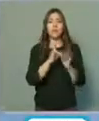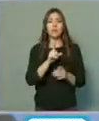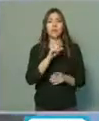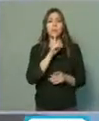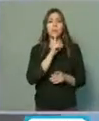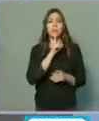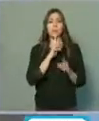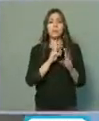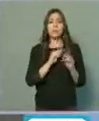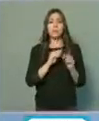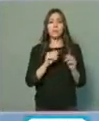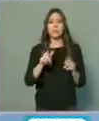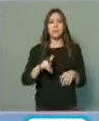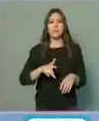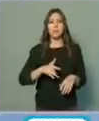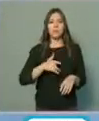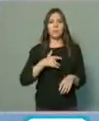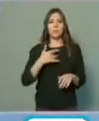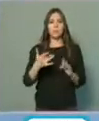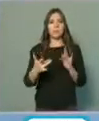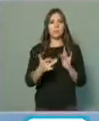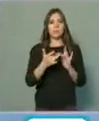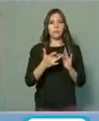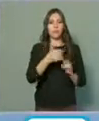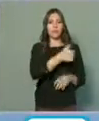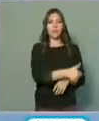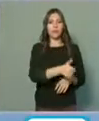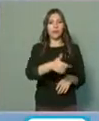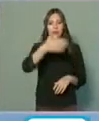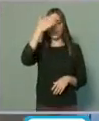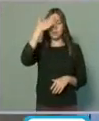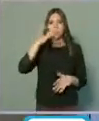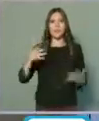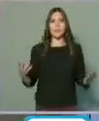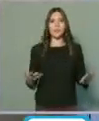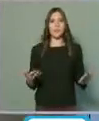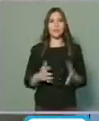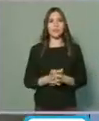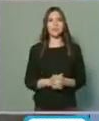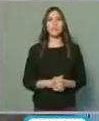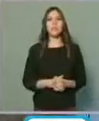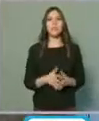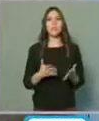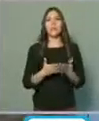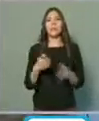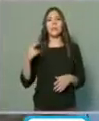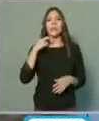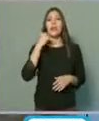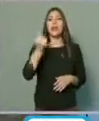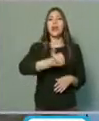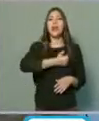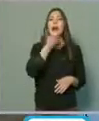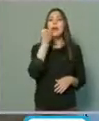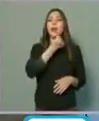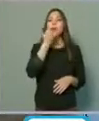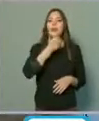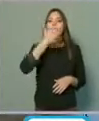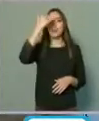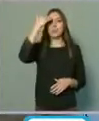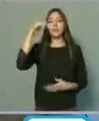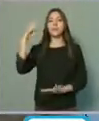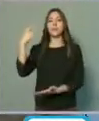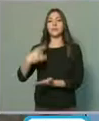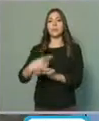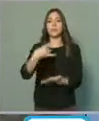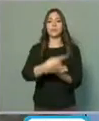silencio te va conectando con tus propios recursos. Oye, y rapidísimo, para los alumnos, para estos alumnos que de pronto se identifican con